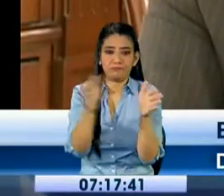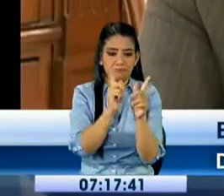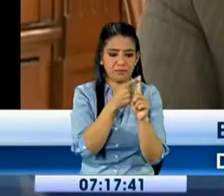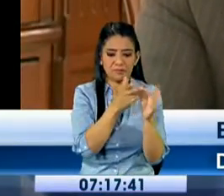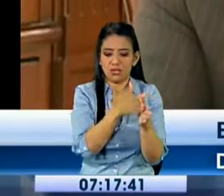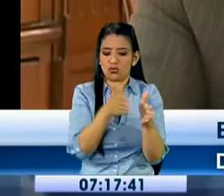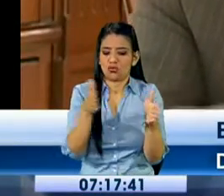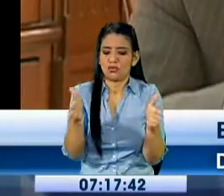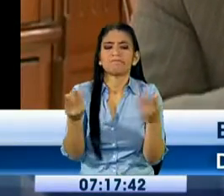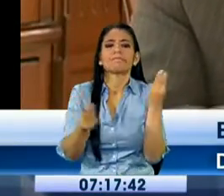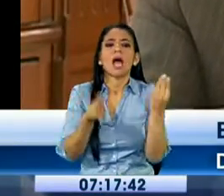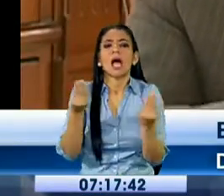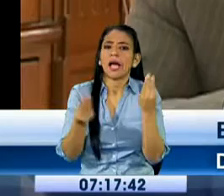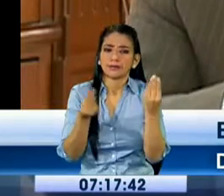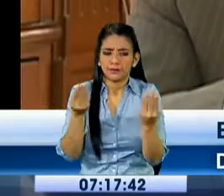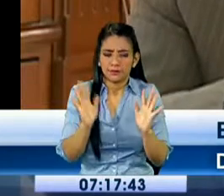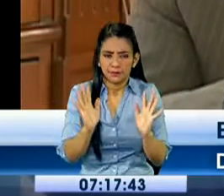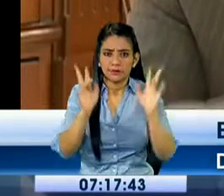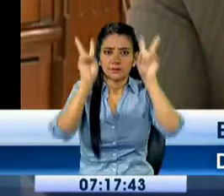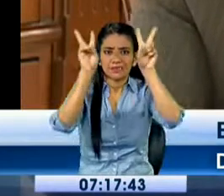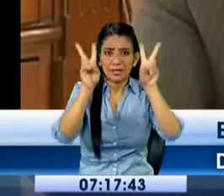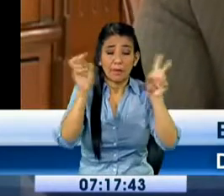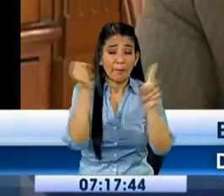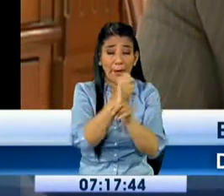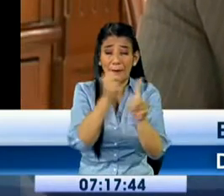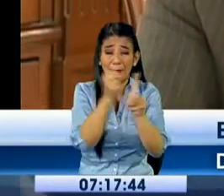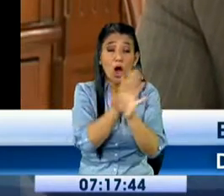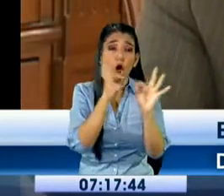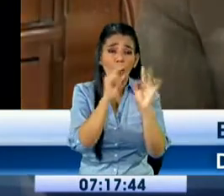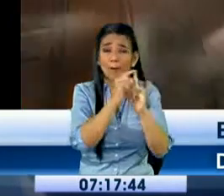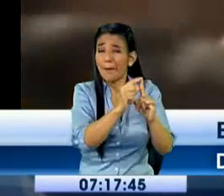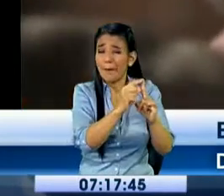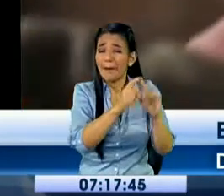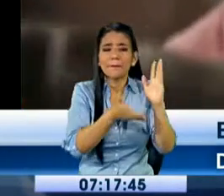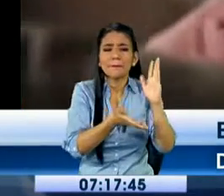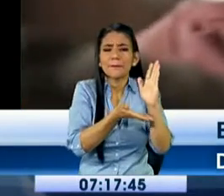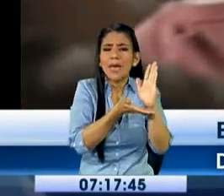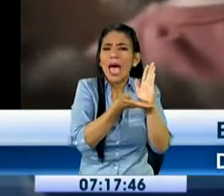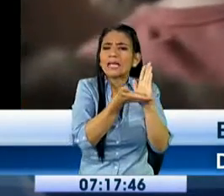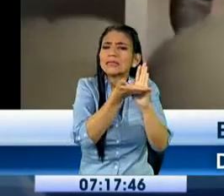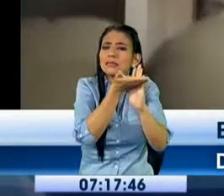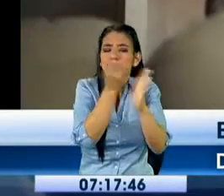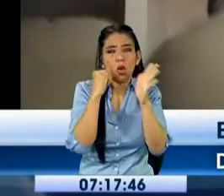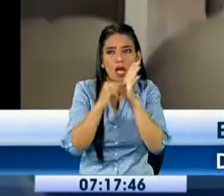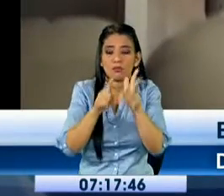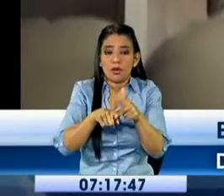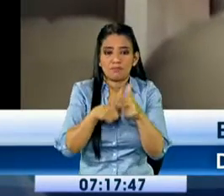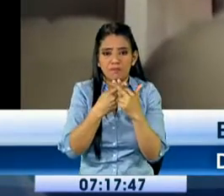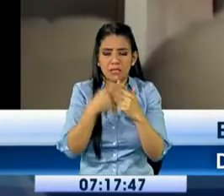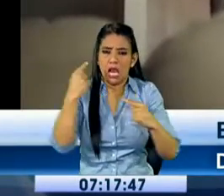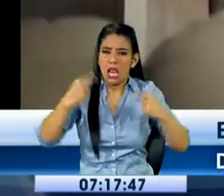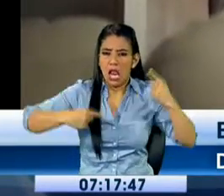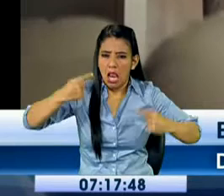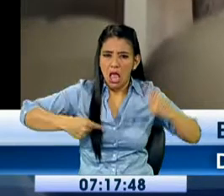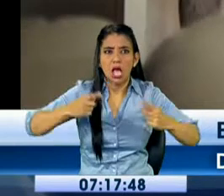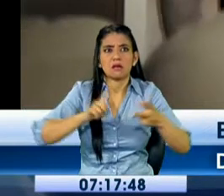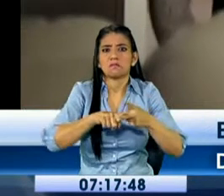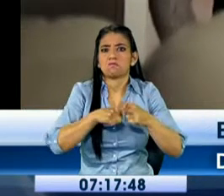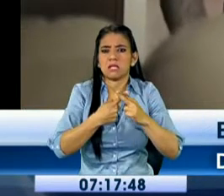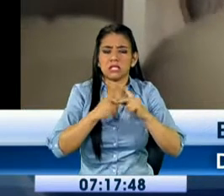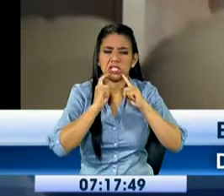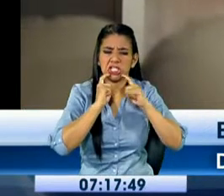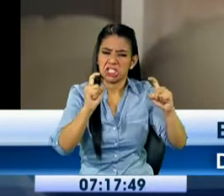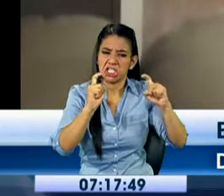el incremento de la violencia, donde comienzan las peleas, donde comienzan los gritos, donde comienzan